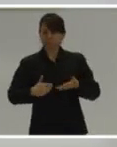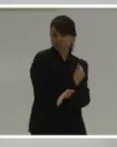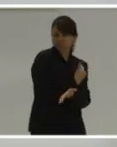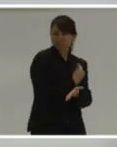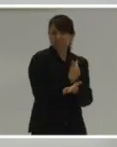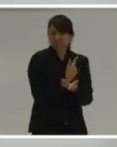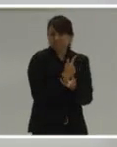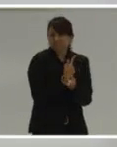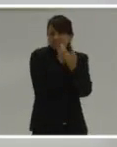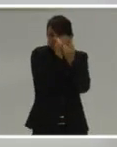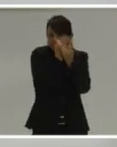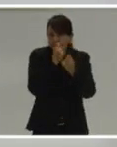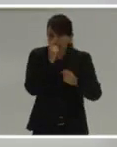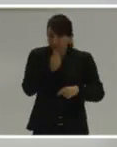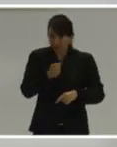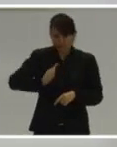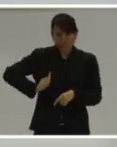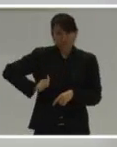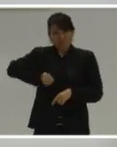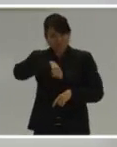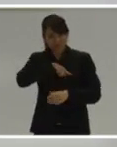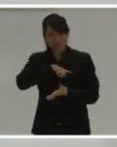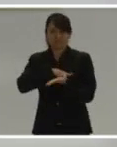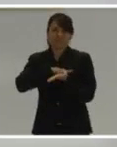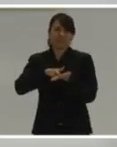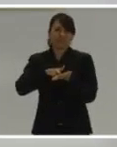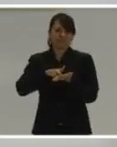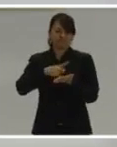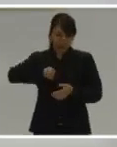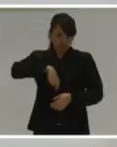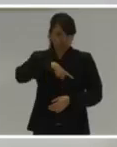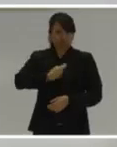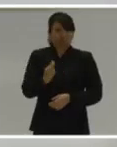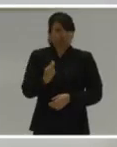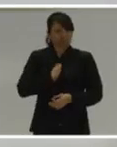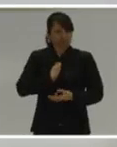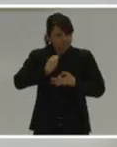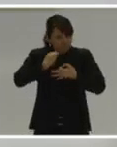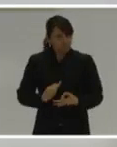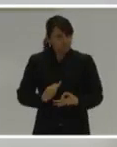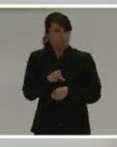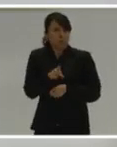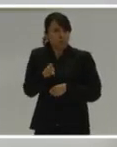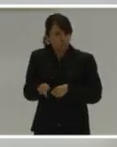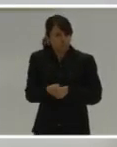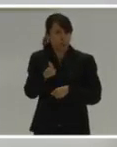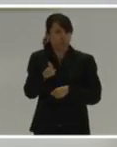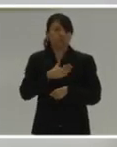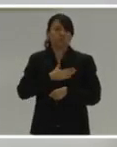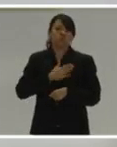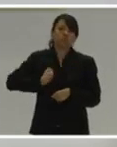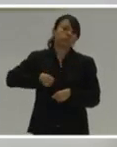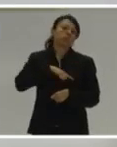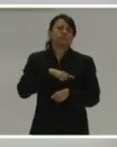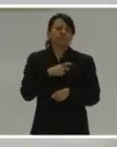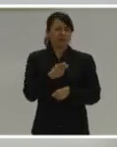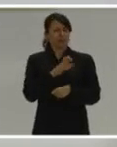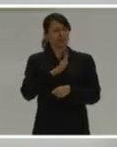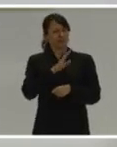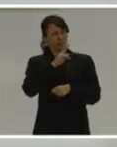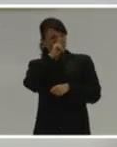como pueblos, ¿sí? Y hay que decirlo, han sido violentados con la conformación de